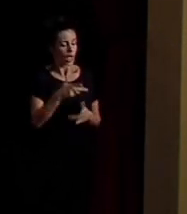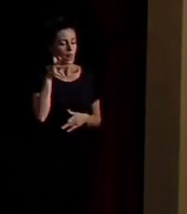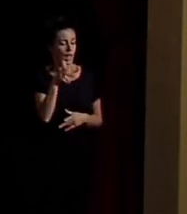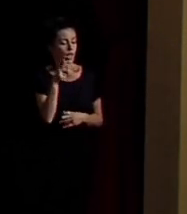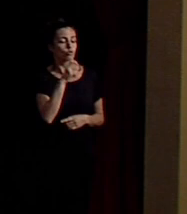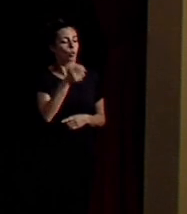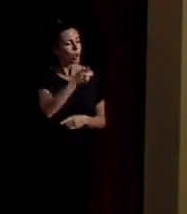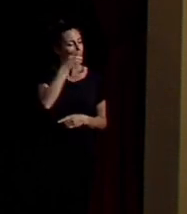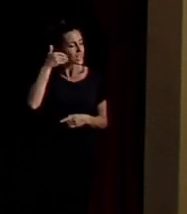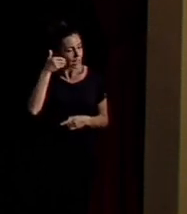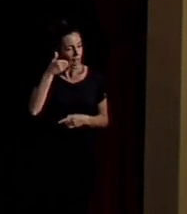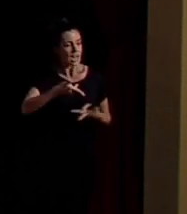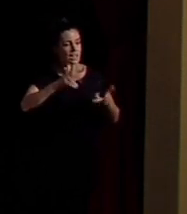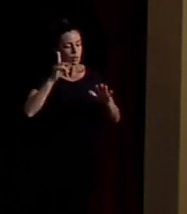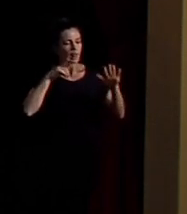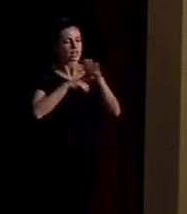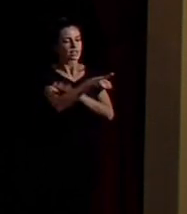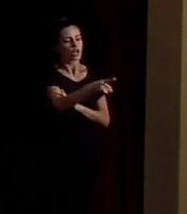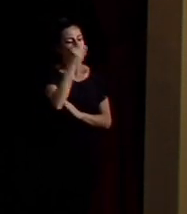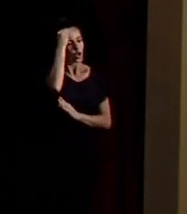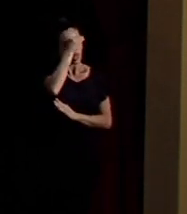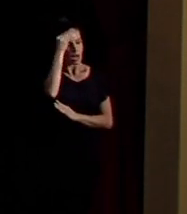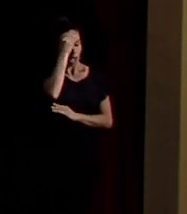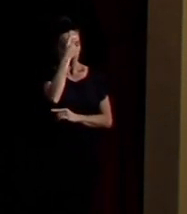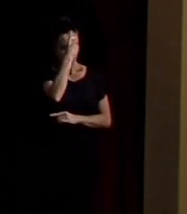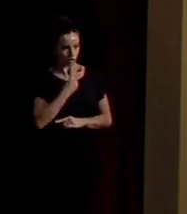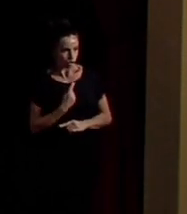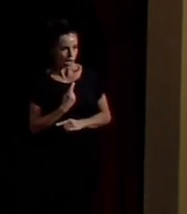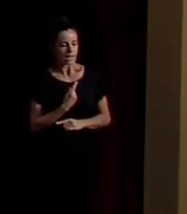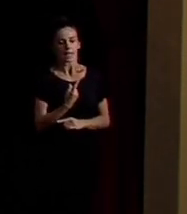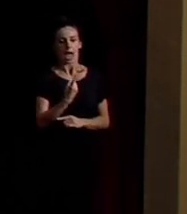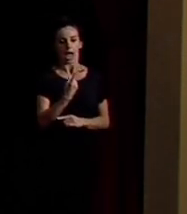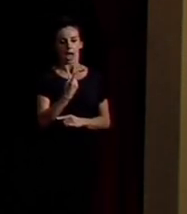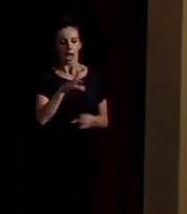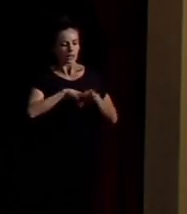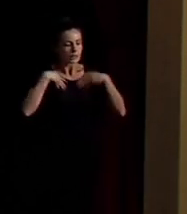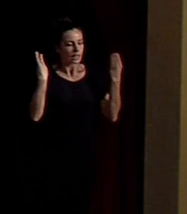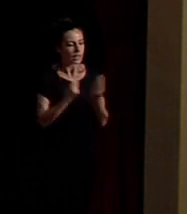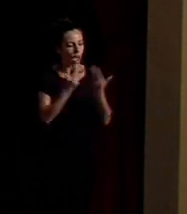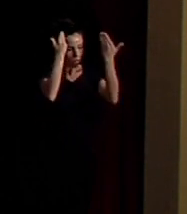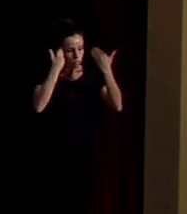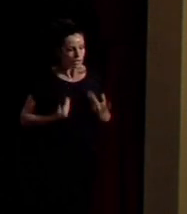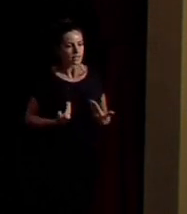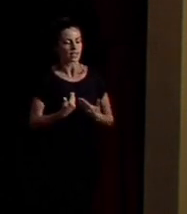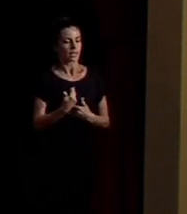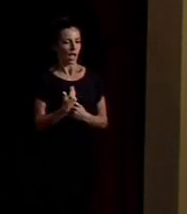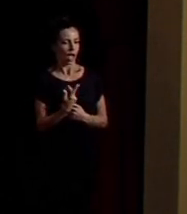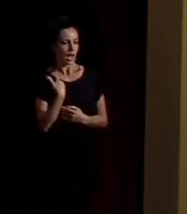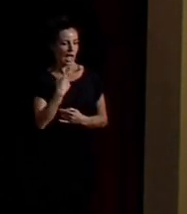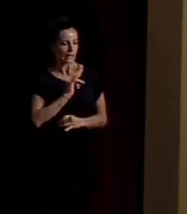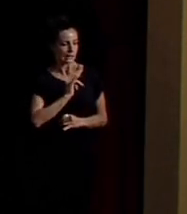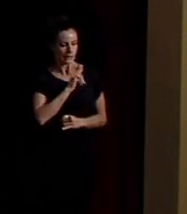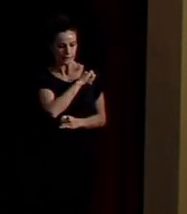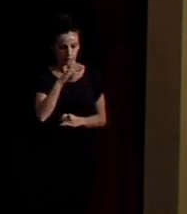dignidad, el libre desarrollo de la personalidad, la integridad física y moral, la intimidad o, más